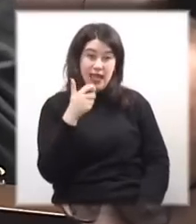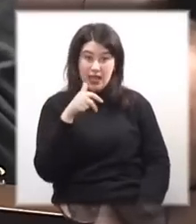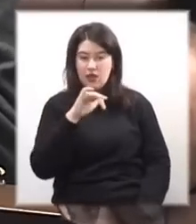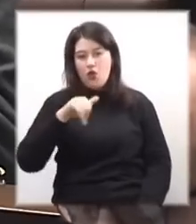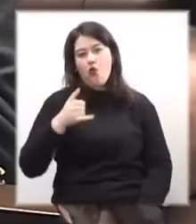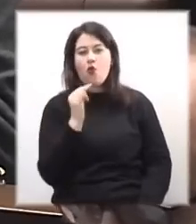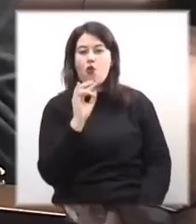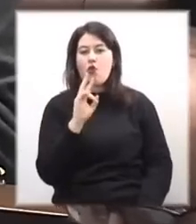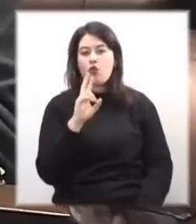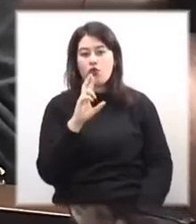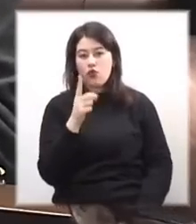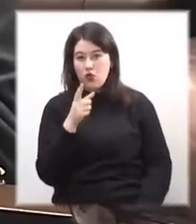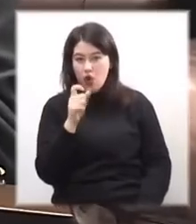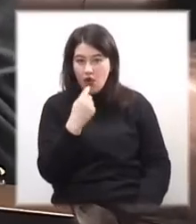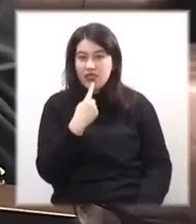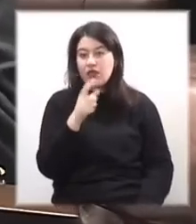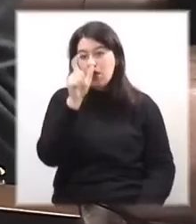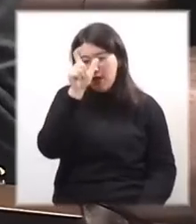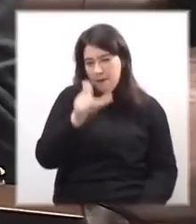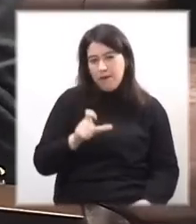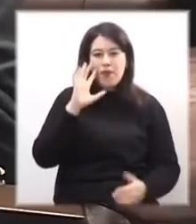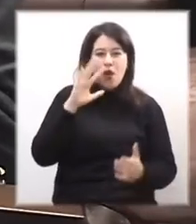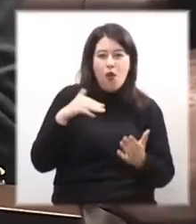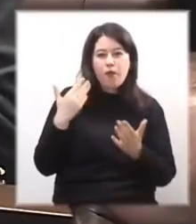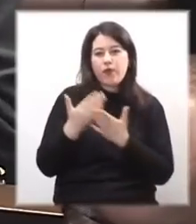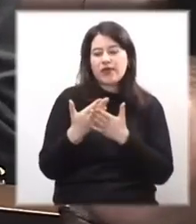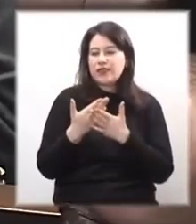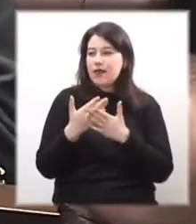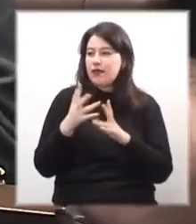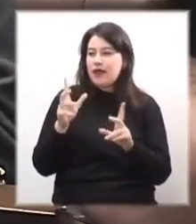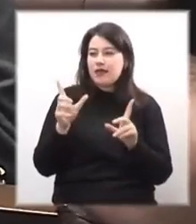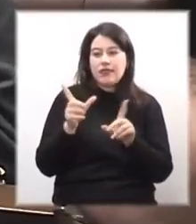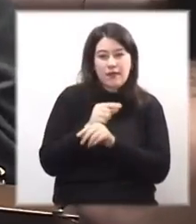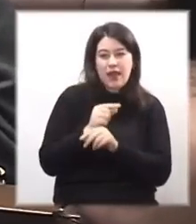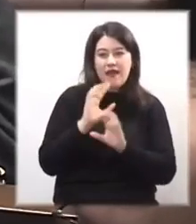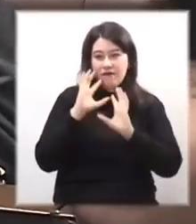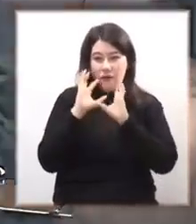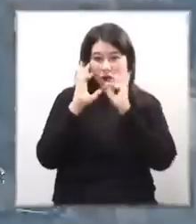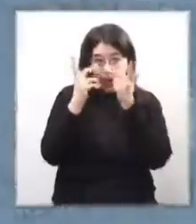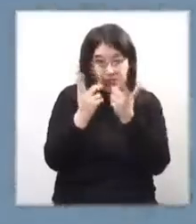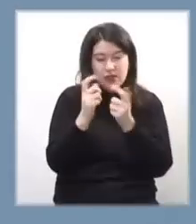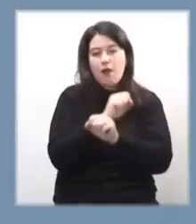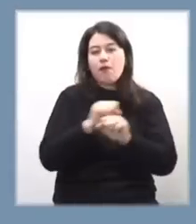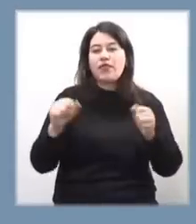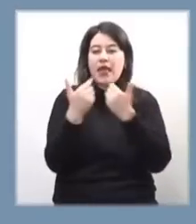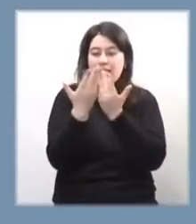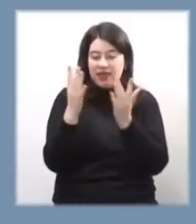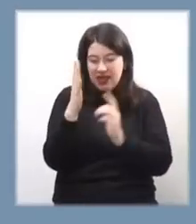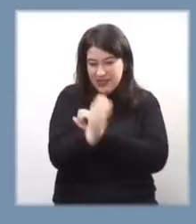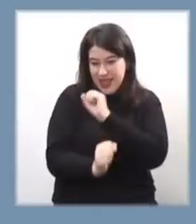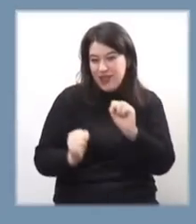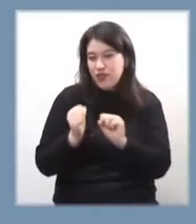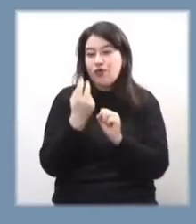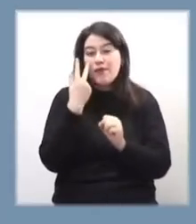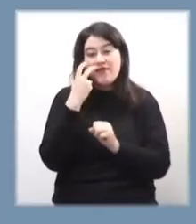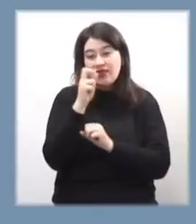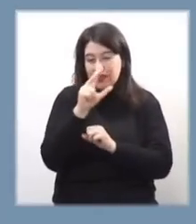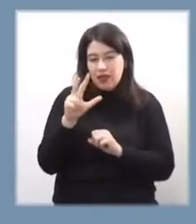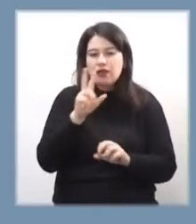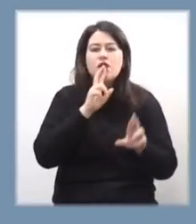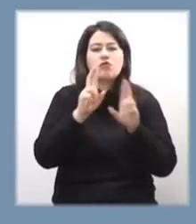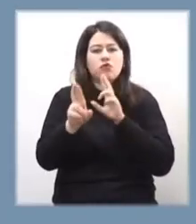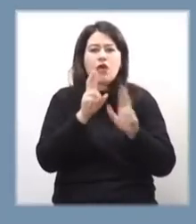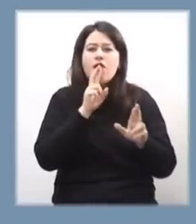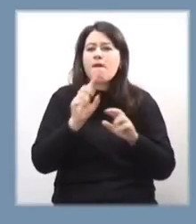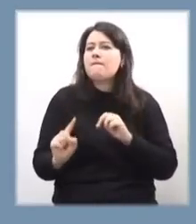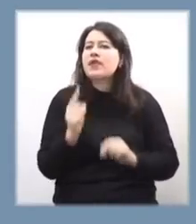dijo, esta propuesta de los interruptores de violencia se puede empezar a aplicar este año y los resultados se pueden ver en